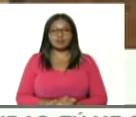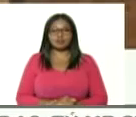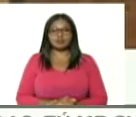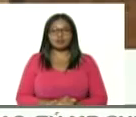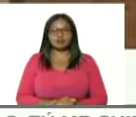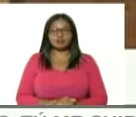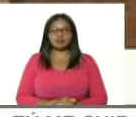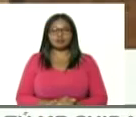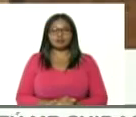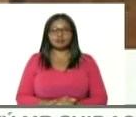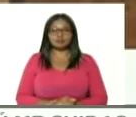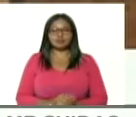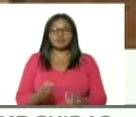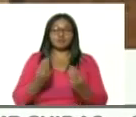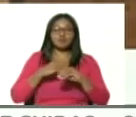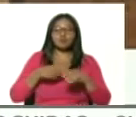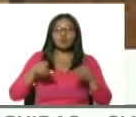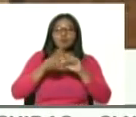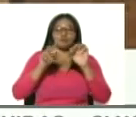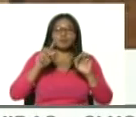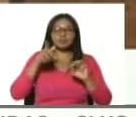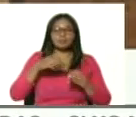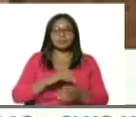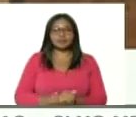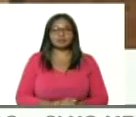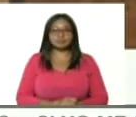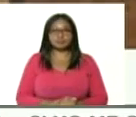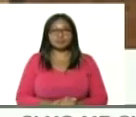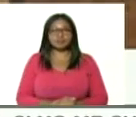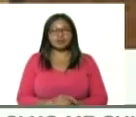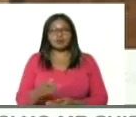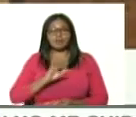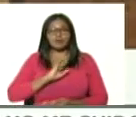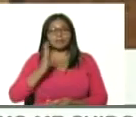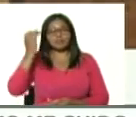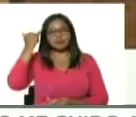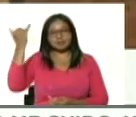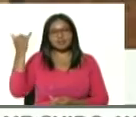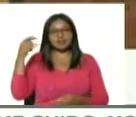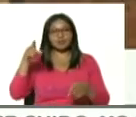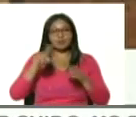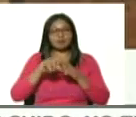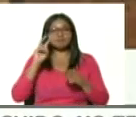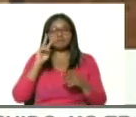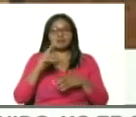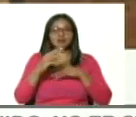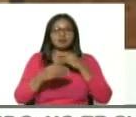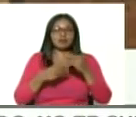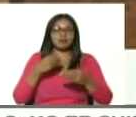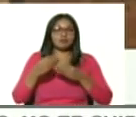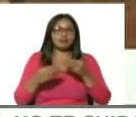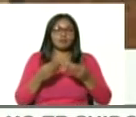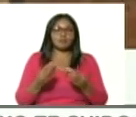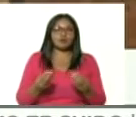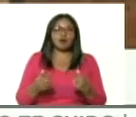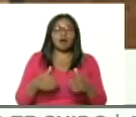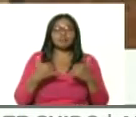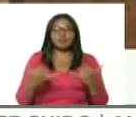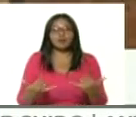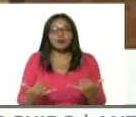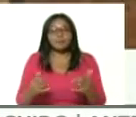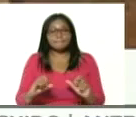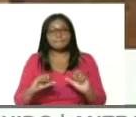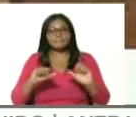coherencia doctrinaria, la coherencia de la idea, y ver cómo con la coherencia van